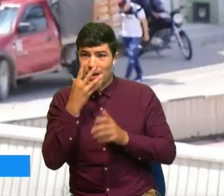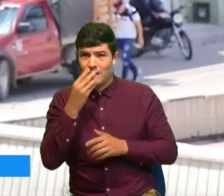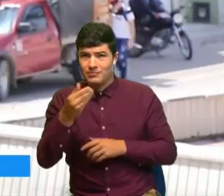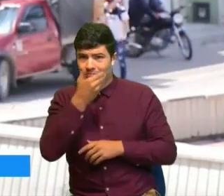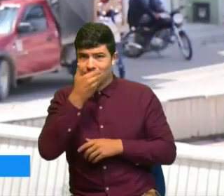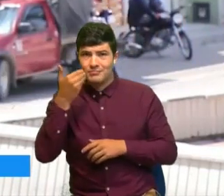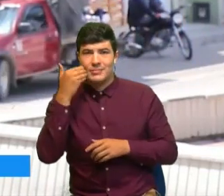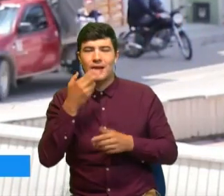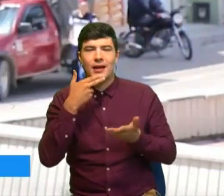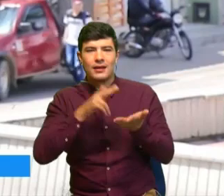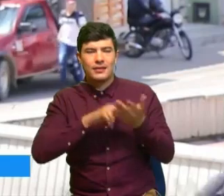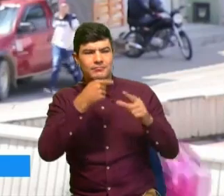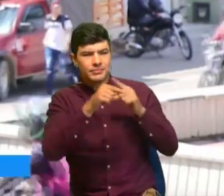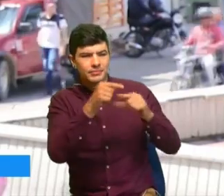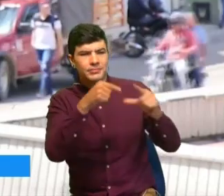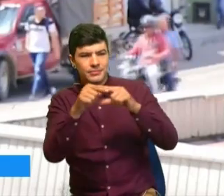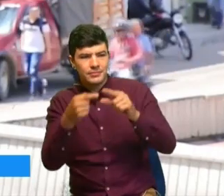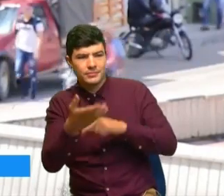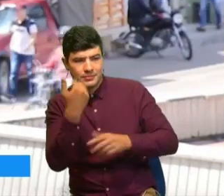de cada municipio